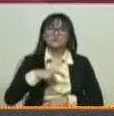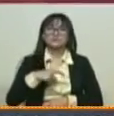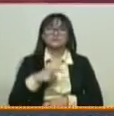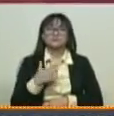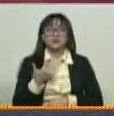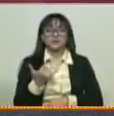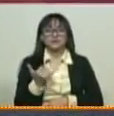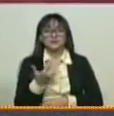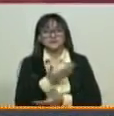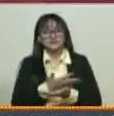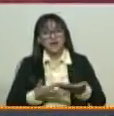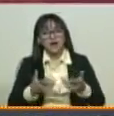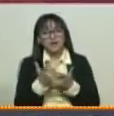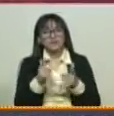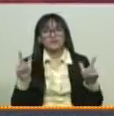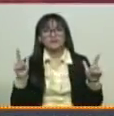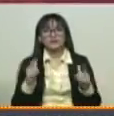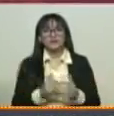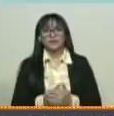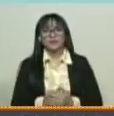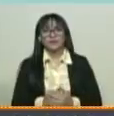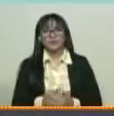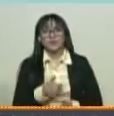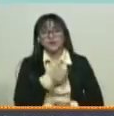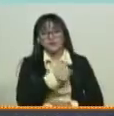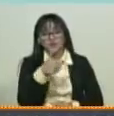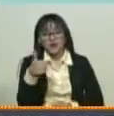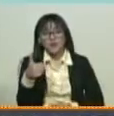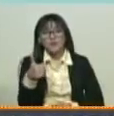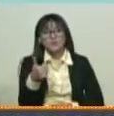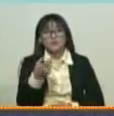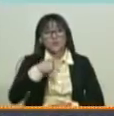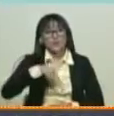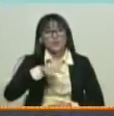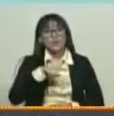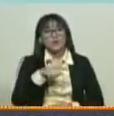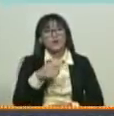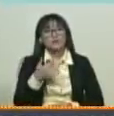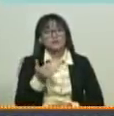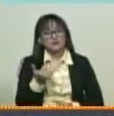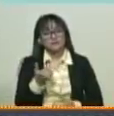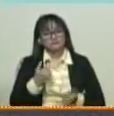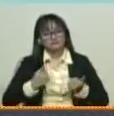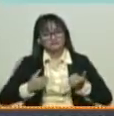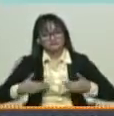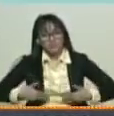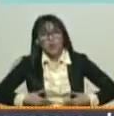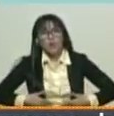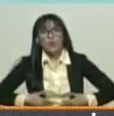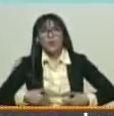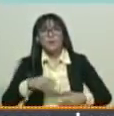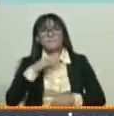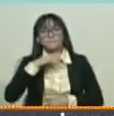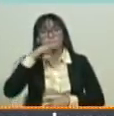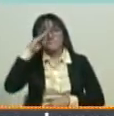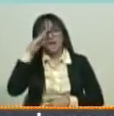también la sangre de nuestros libertadores. En cada uno de nosotros y de nosotras está el empeño de nuestros padres fundadores por